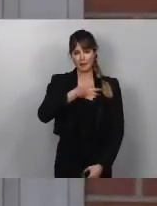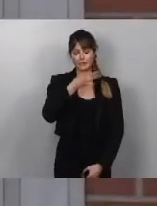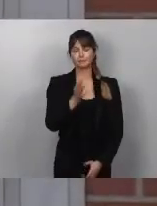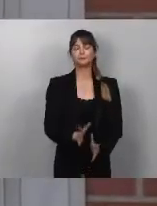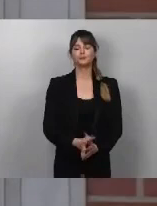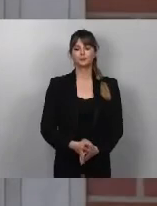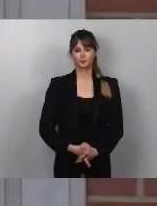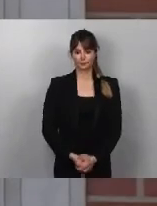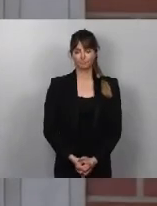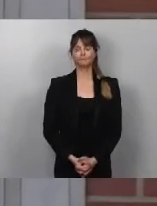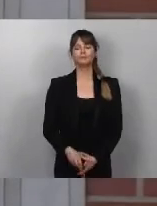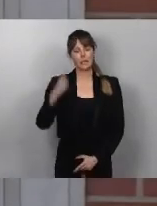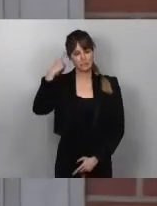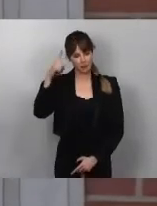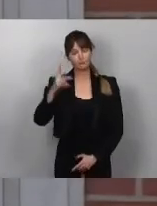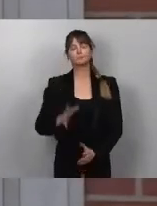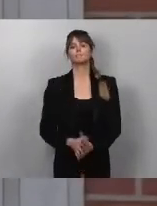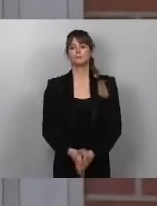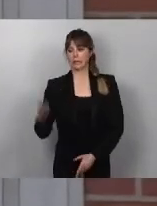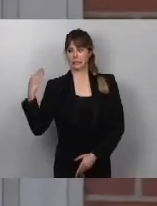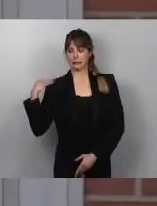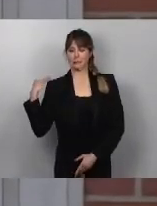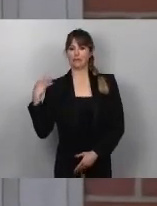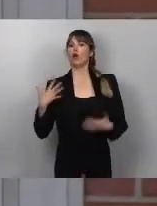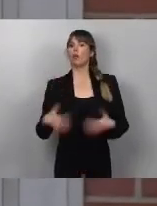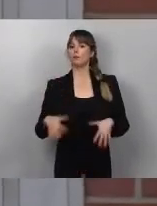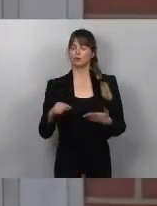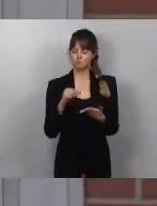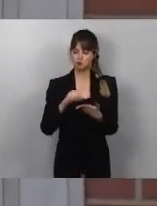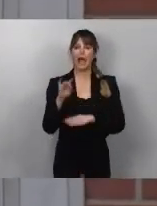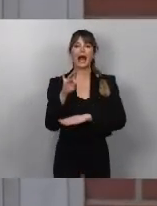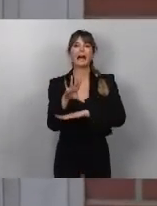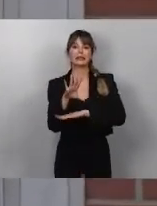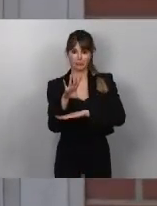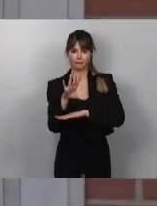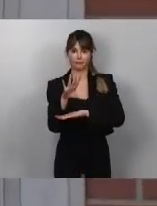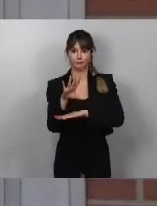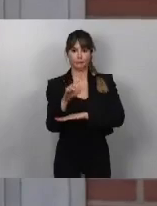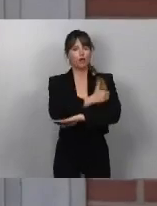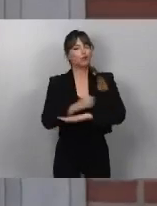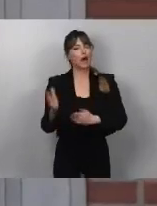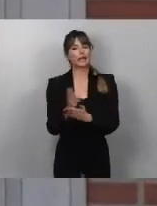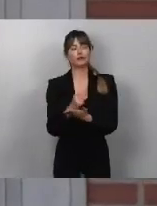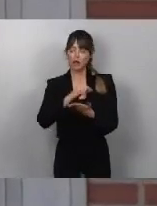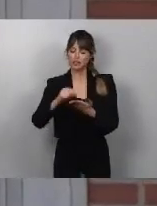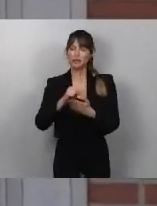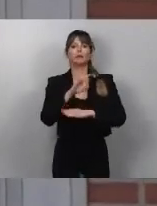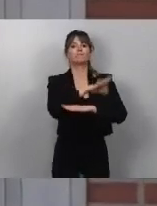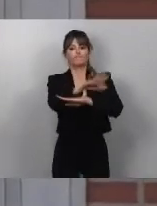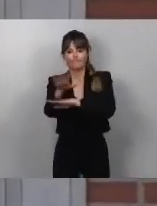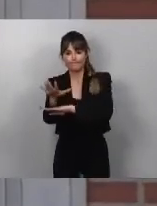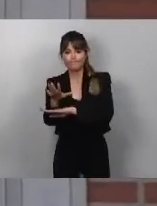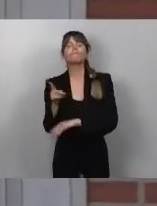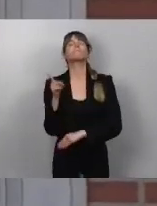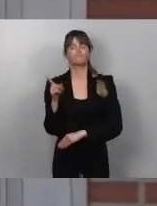tardes como saben el pasado miércoles escribí una carta dirigida a toda la ciudadanía en